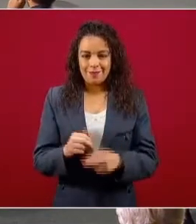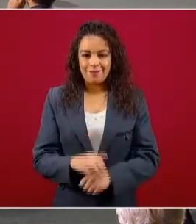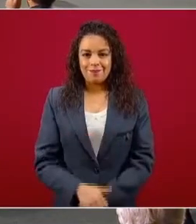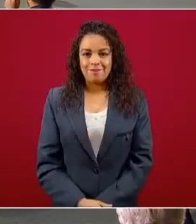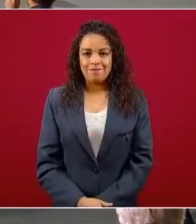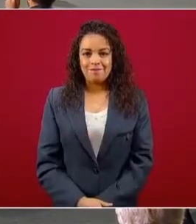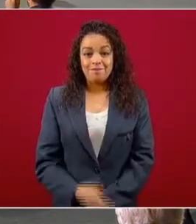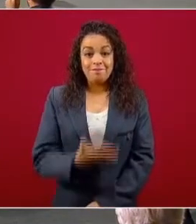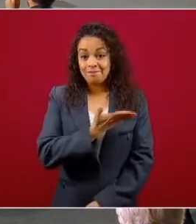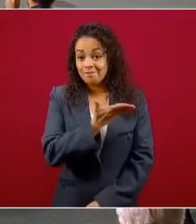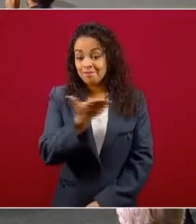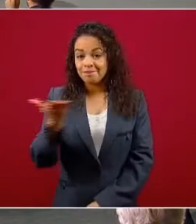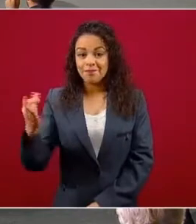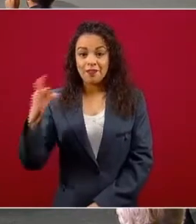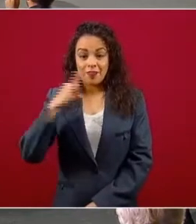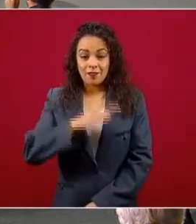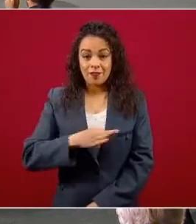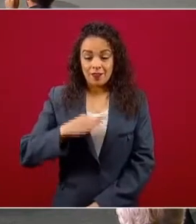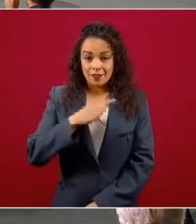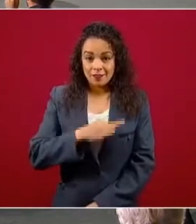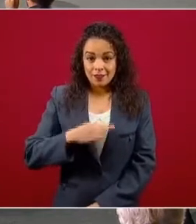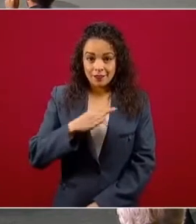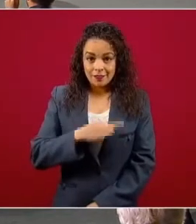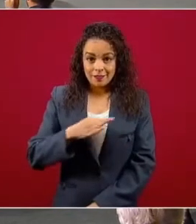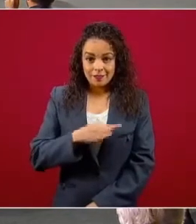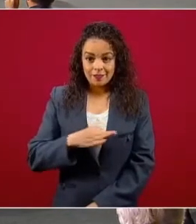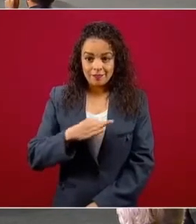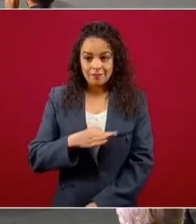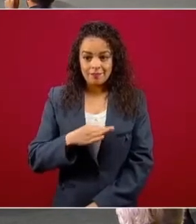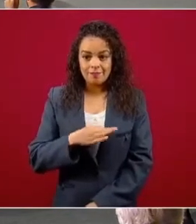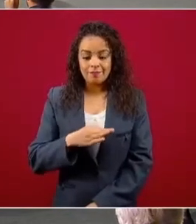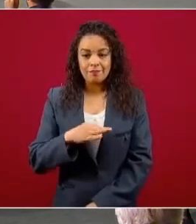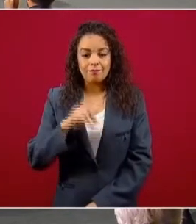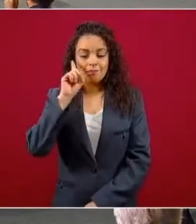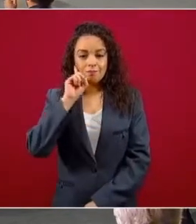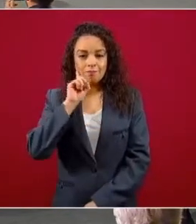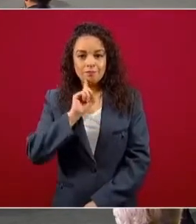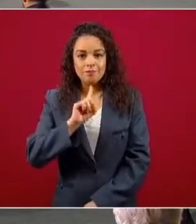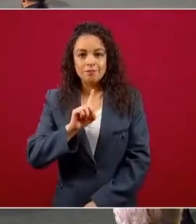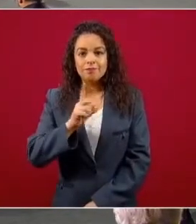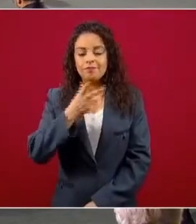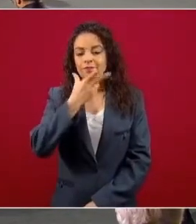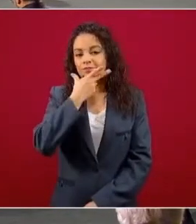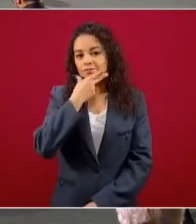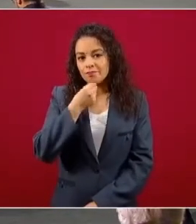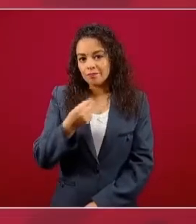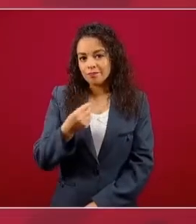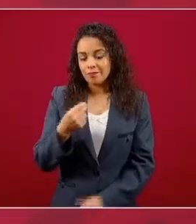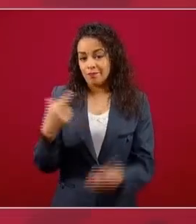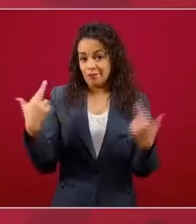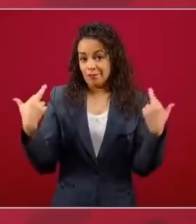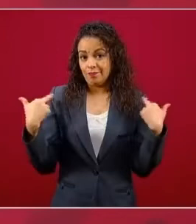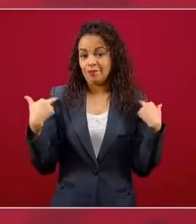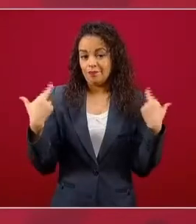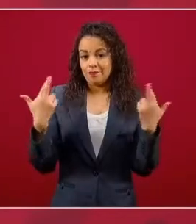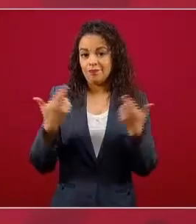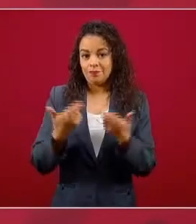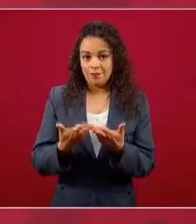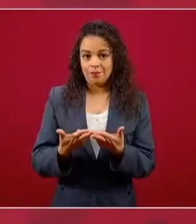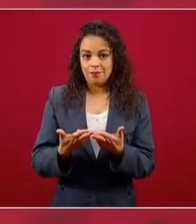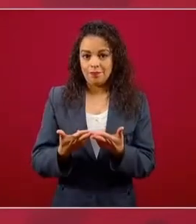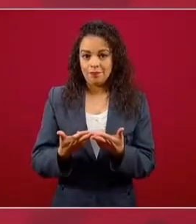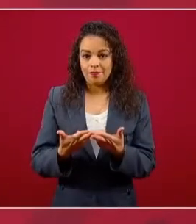felicitamos a todas las maestras maestros de